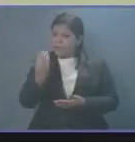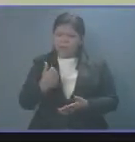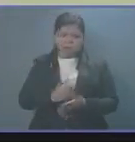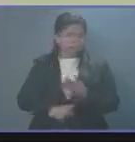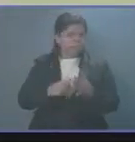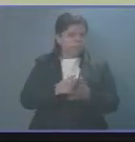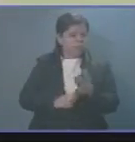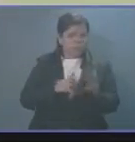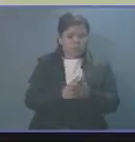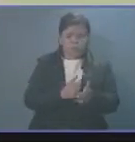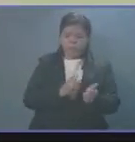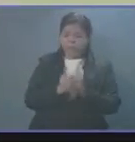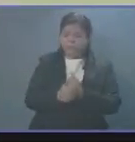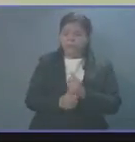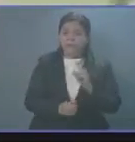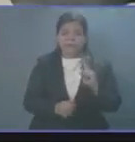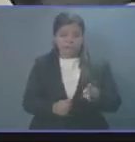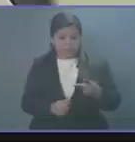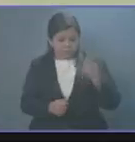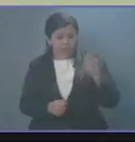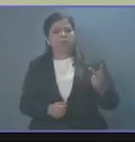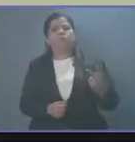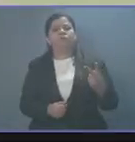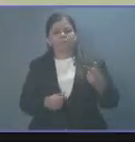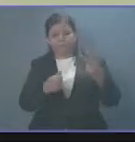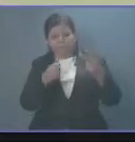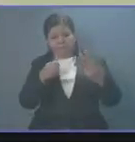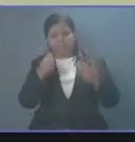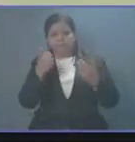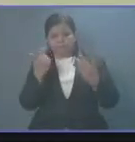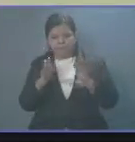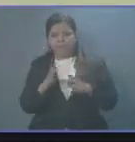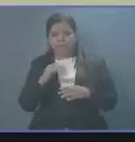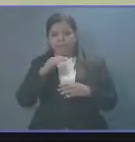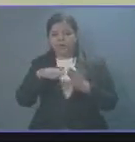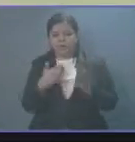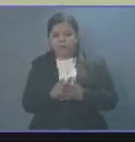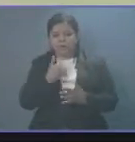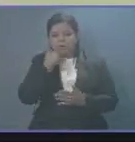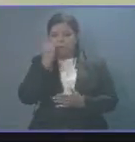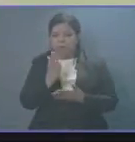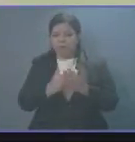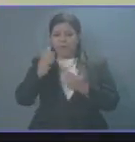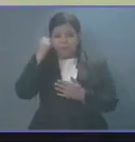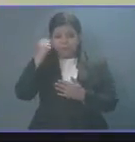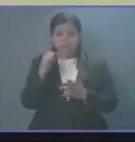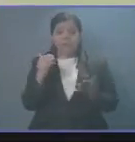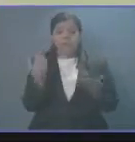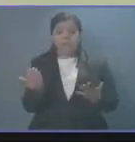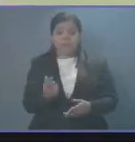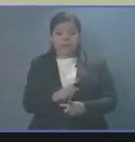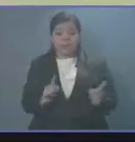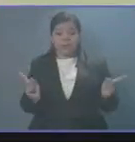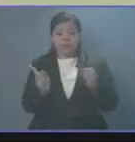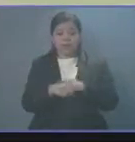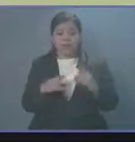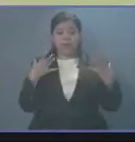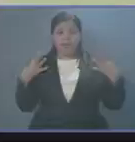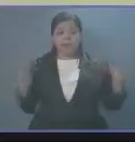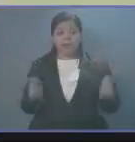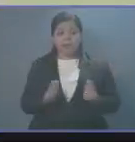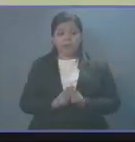salir adelante. Segundo, reconocemos a la población joven como pieza fundamental para la transformación de la sociedad